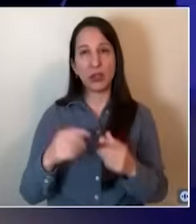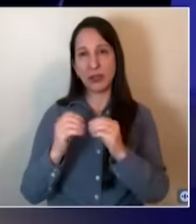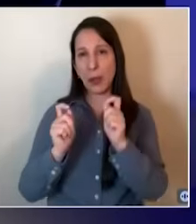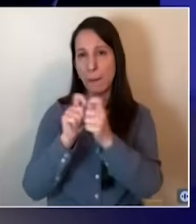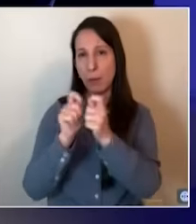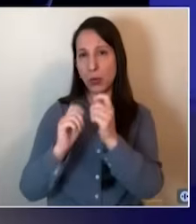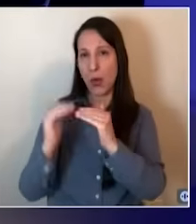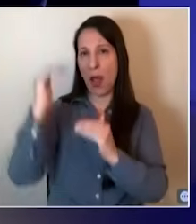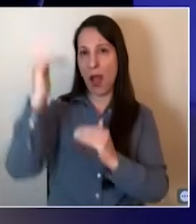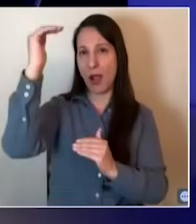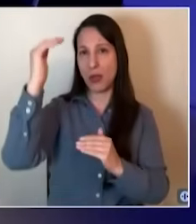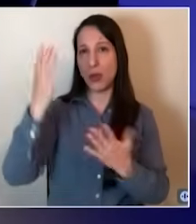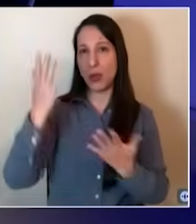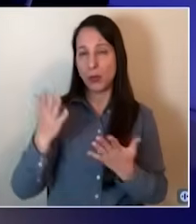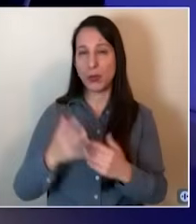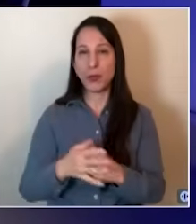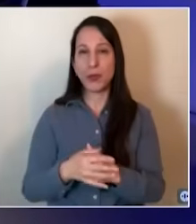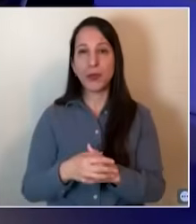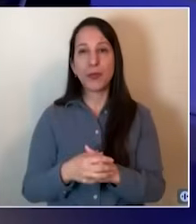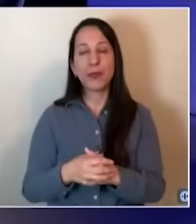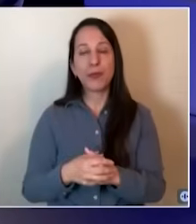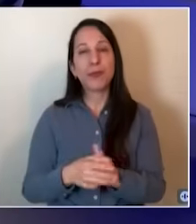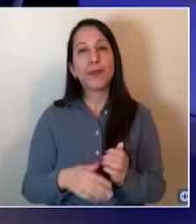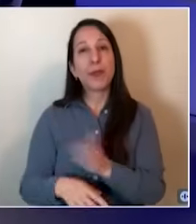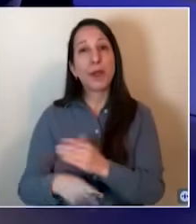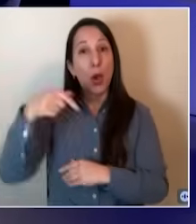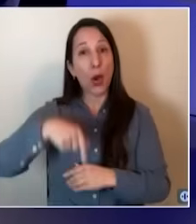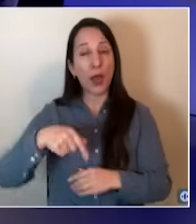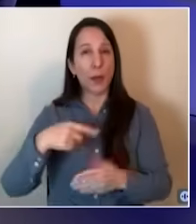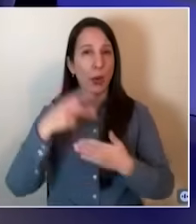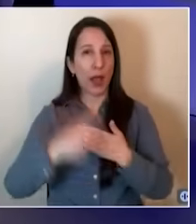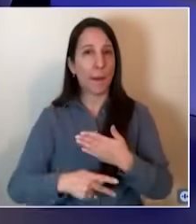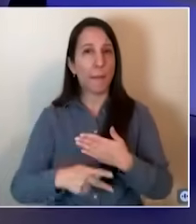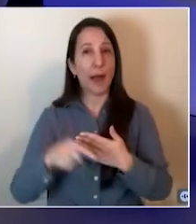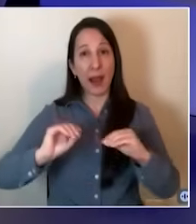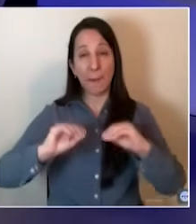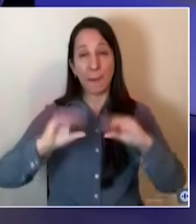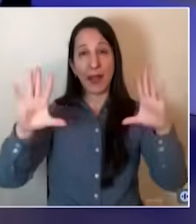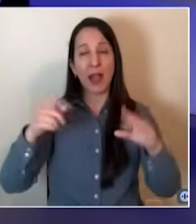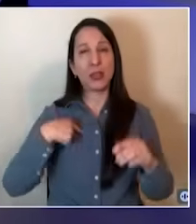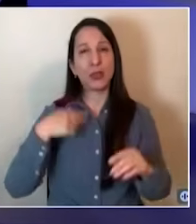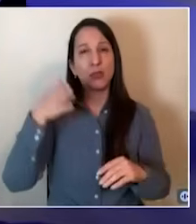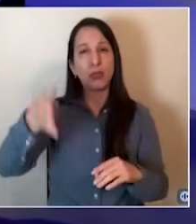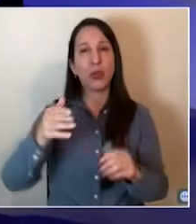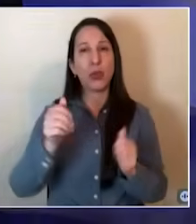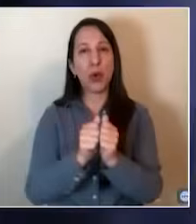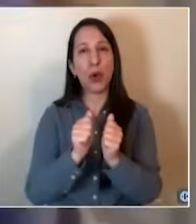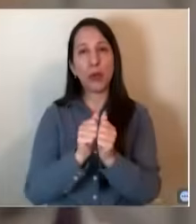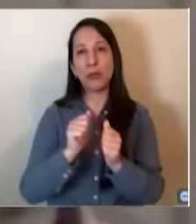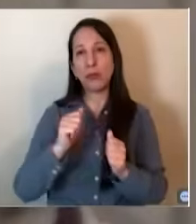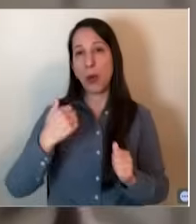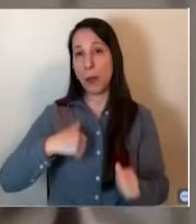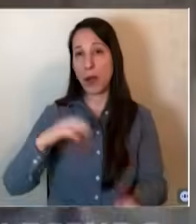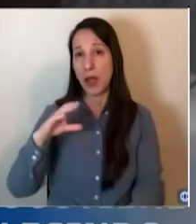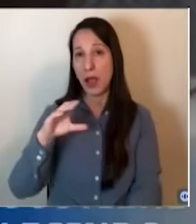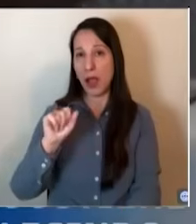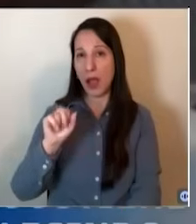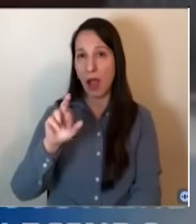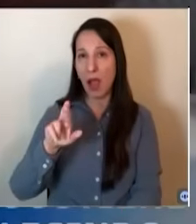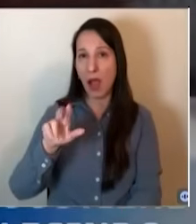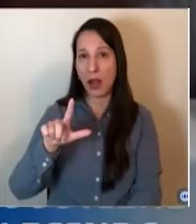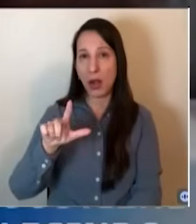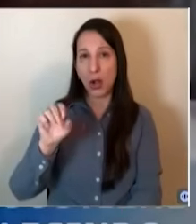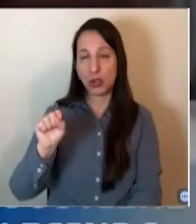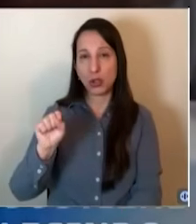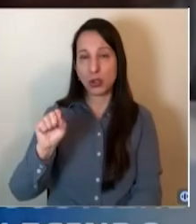Hoy, en un programa colega de ustedes en la mañana, que participé con don Carlos Murillo, que fue, hay que decirlo,